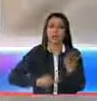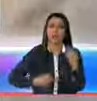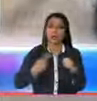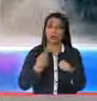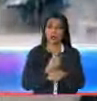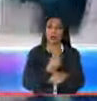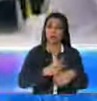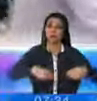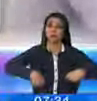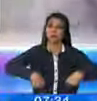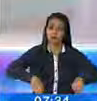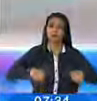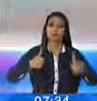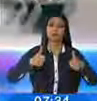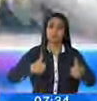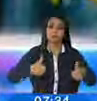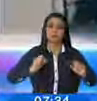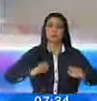este vehículo.